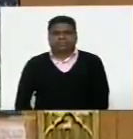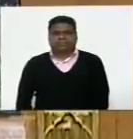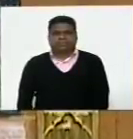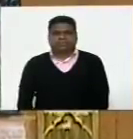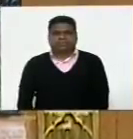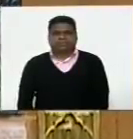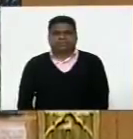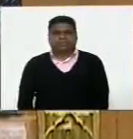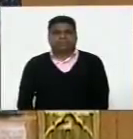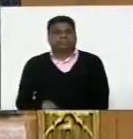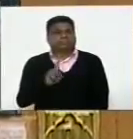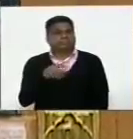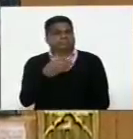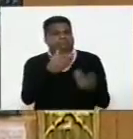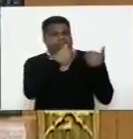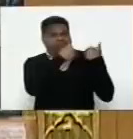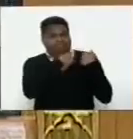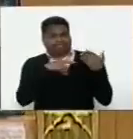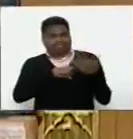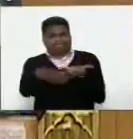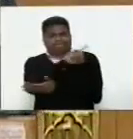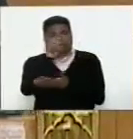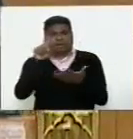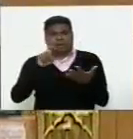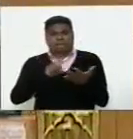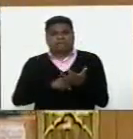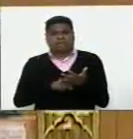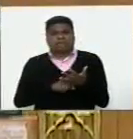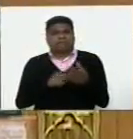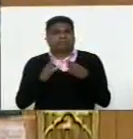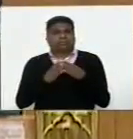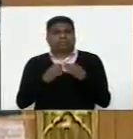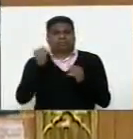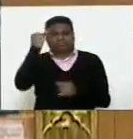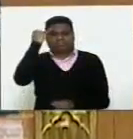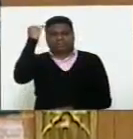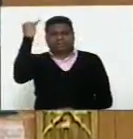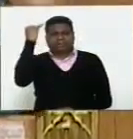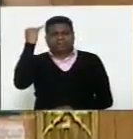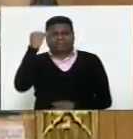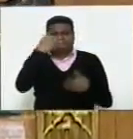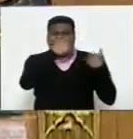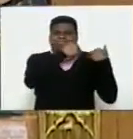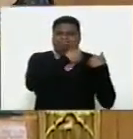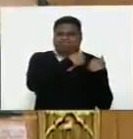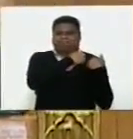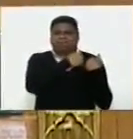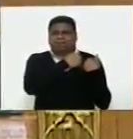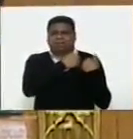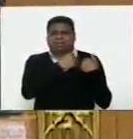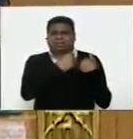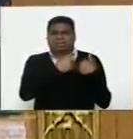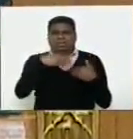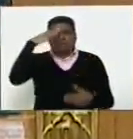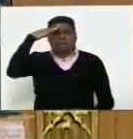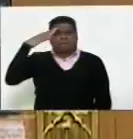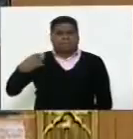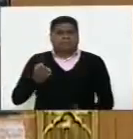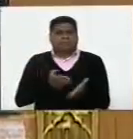Quien ha asumido plenamente el legado del comandante eterno Hugo